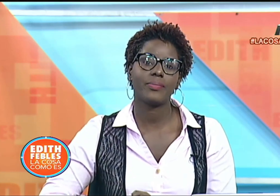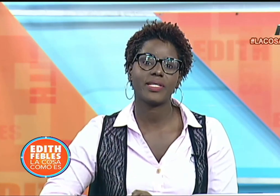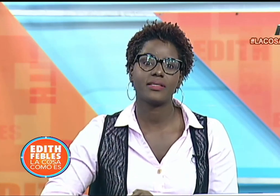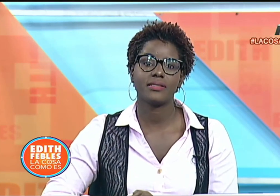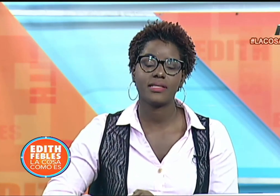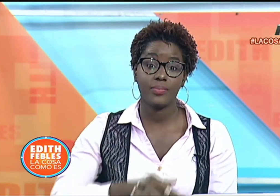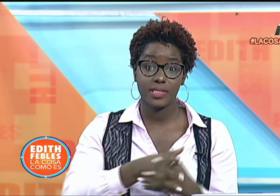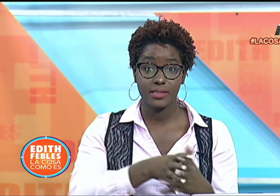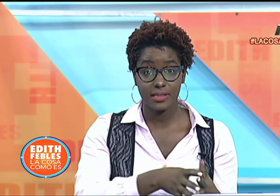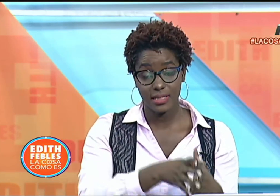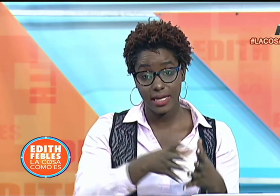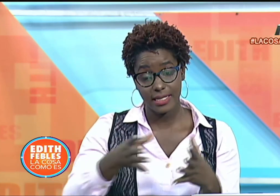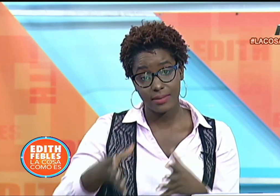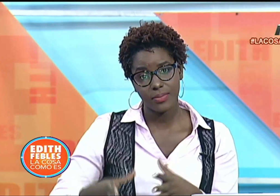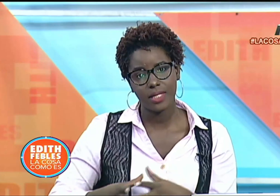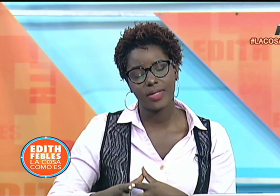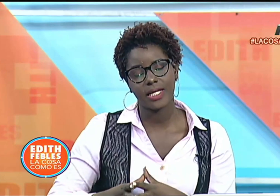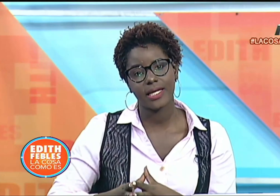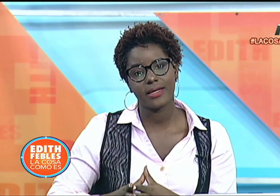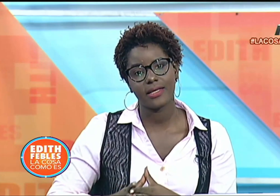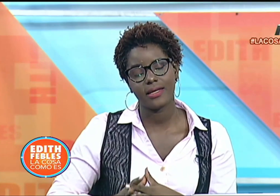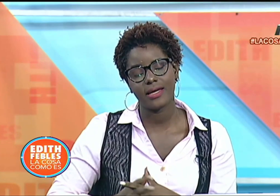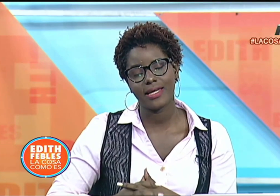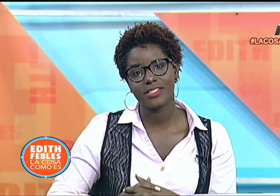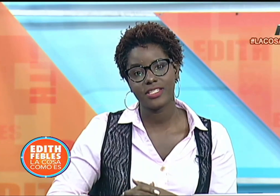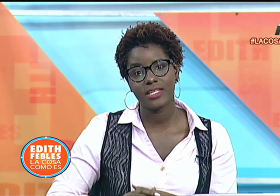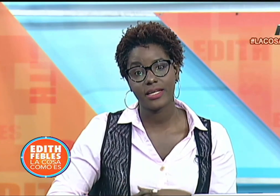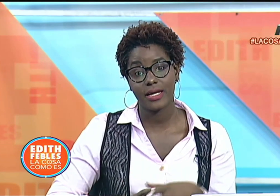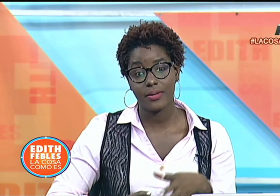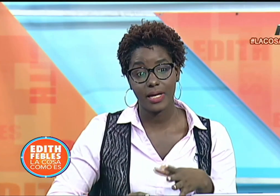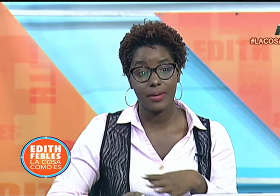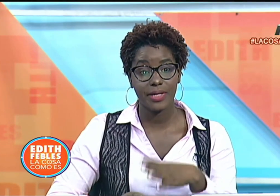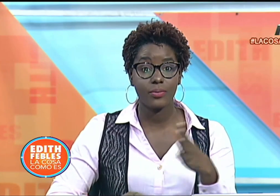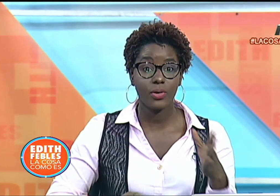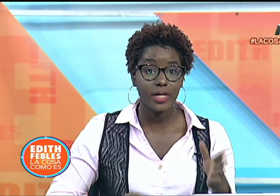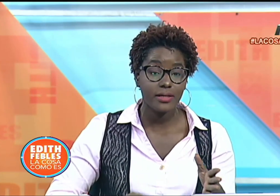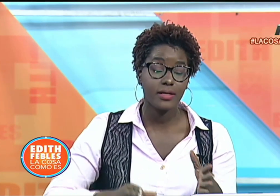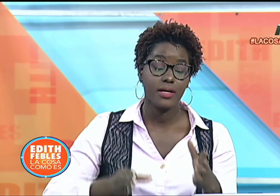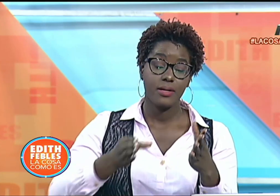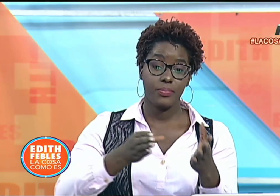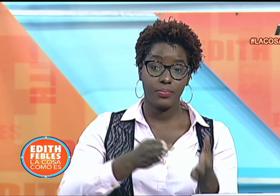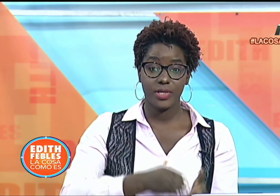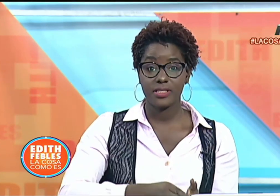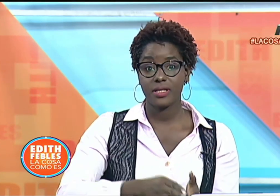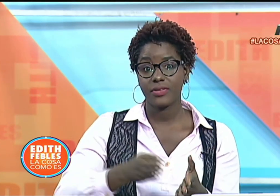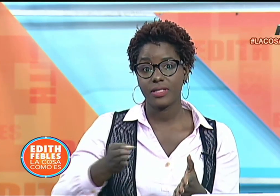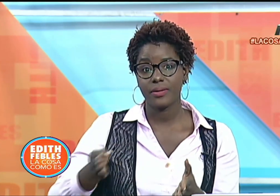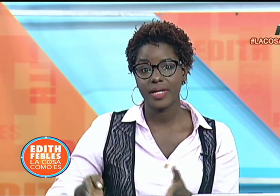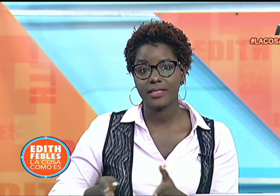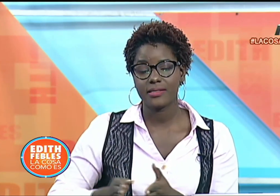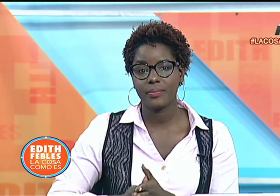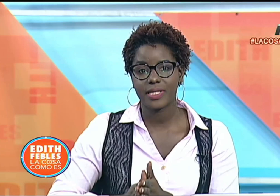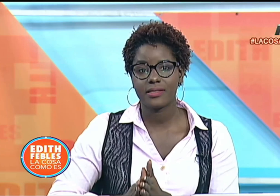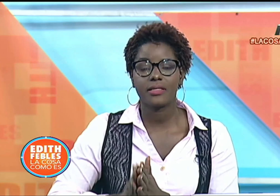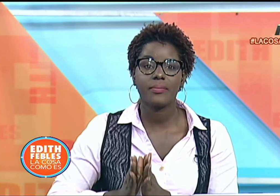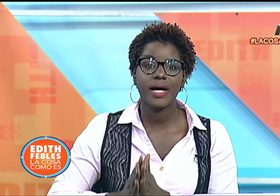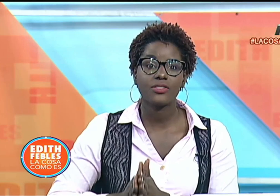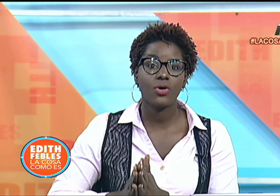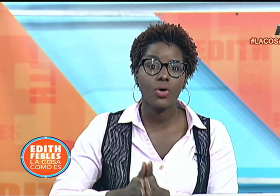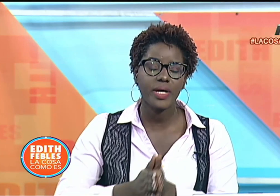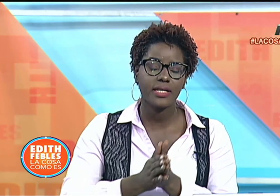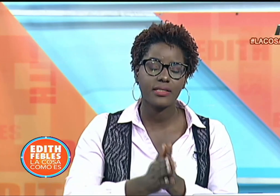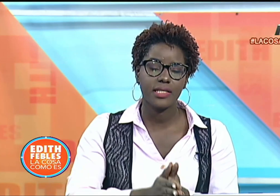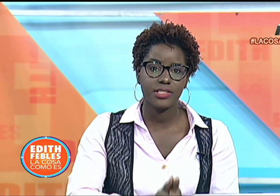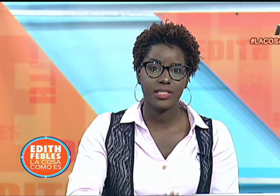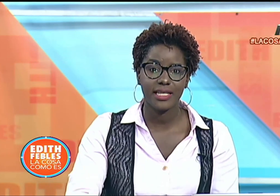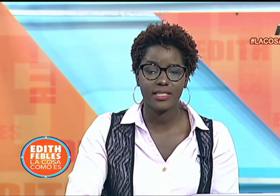candidatura presidencial, pues esa es la edad mínima que hay en Chile. Gabriel Boric, pues efectivamente es el presidente más